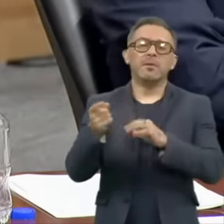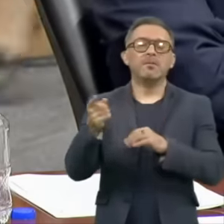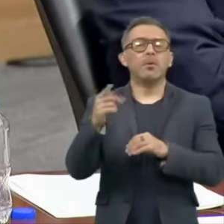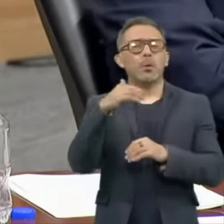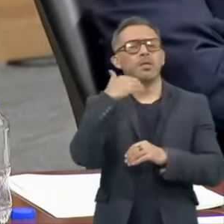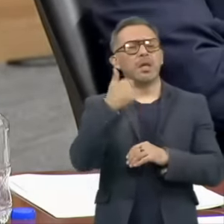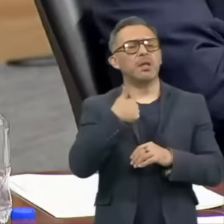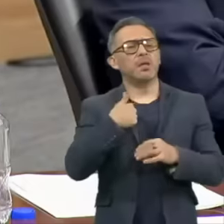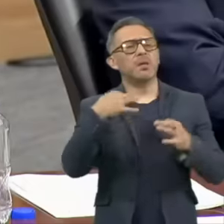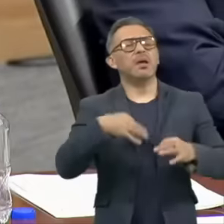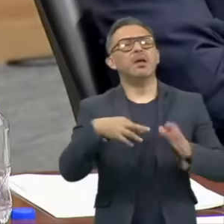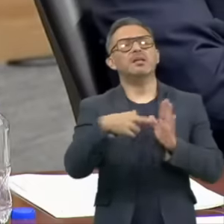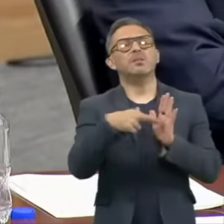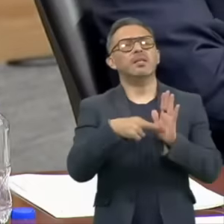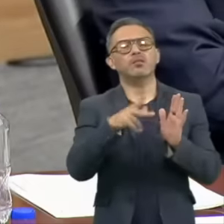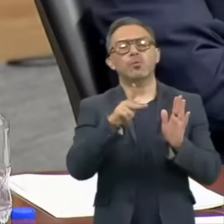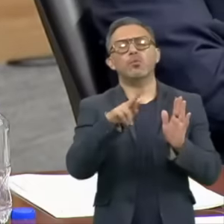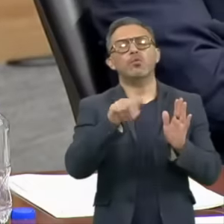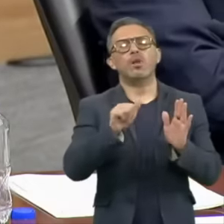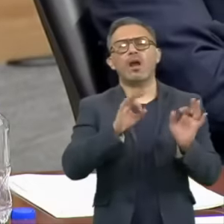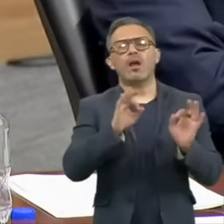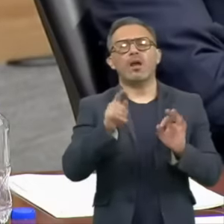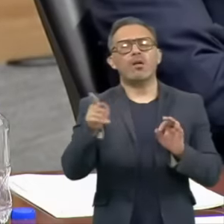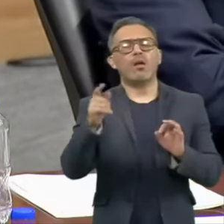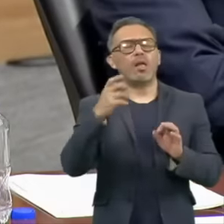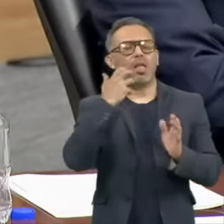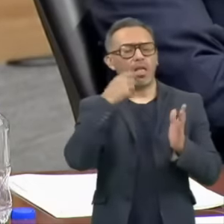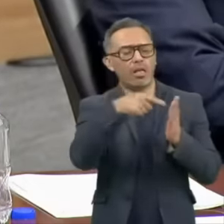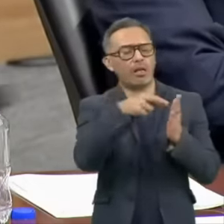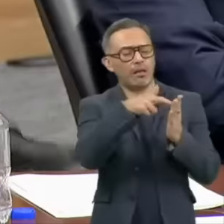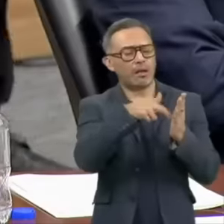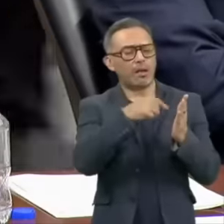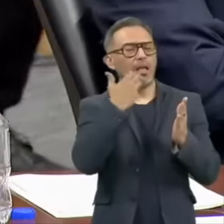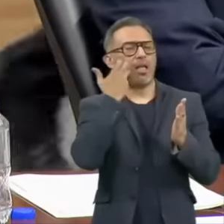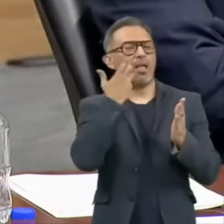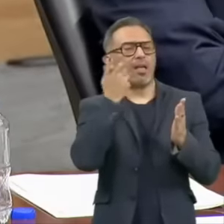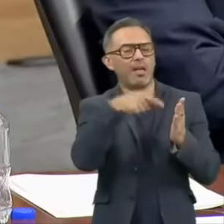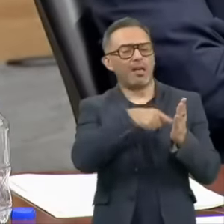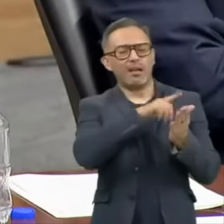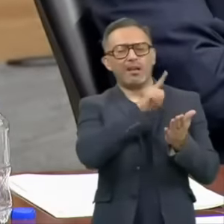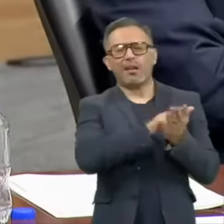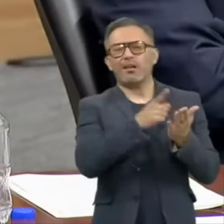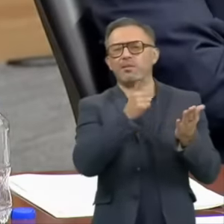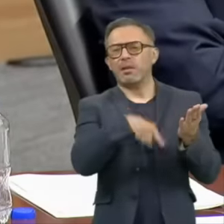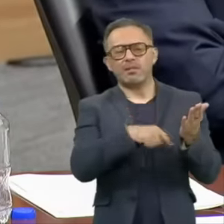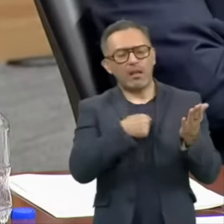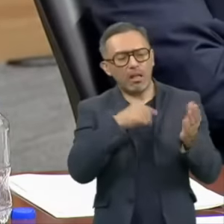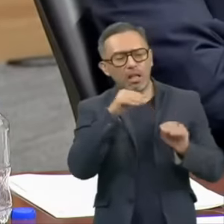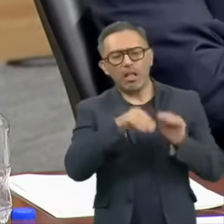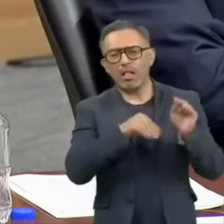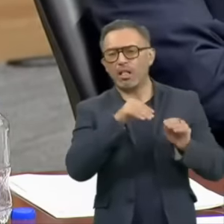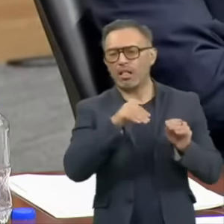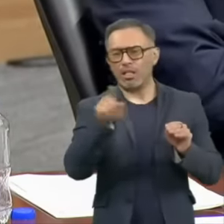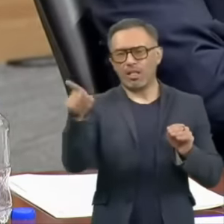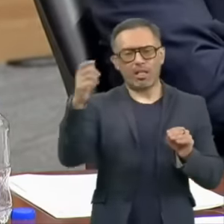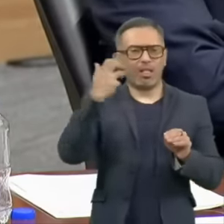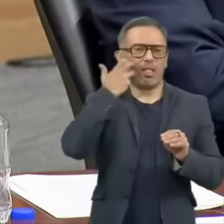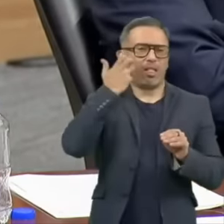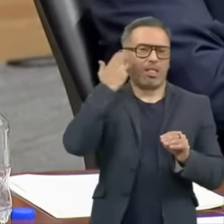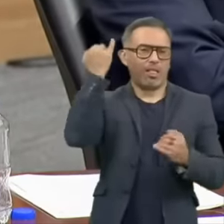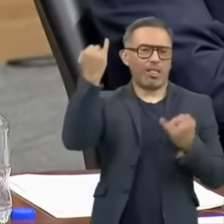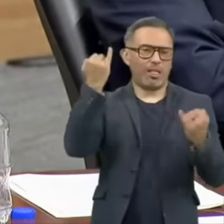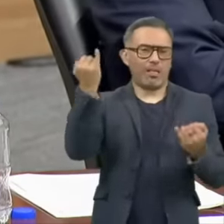representación pura, haciendo una interpretación fantasiosa de lo que está en la ley. Entendemos la desesperación